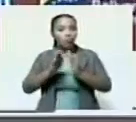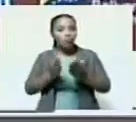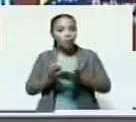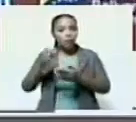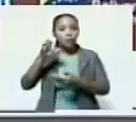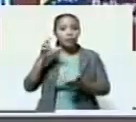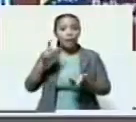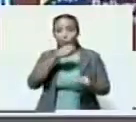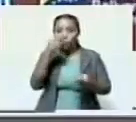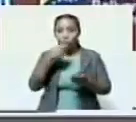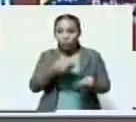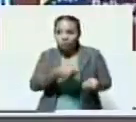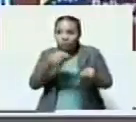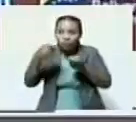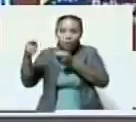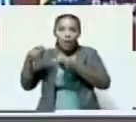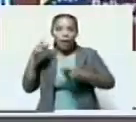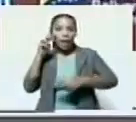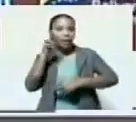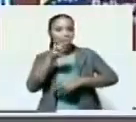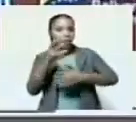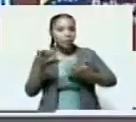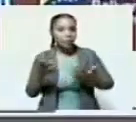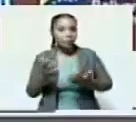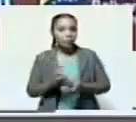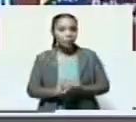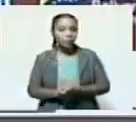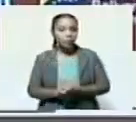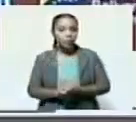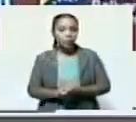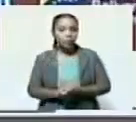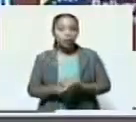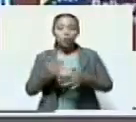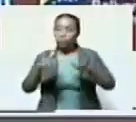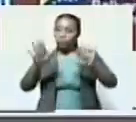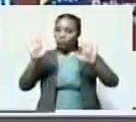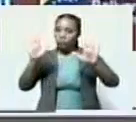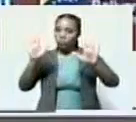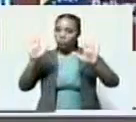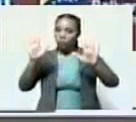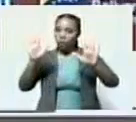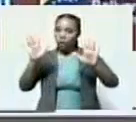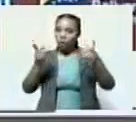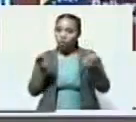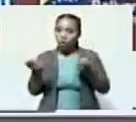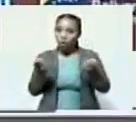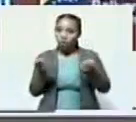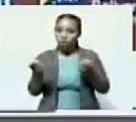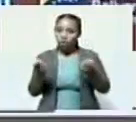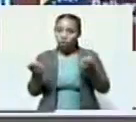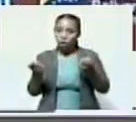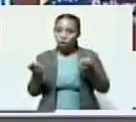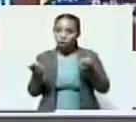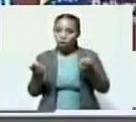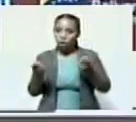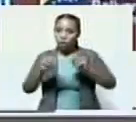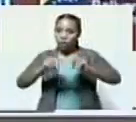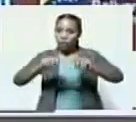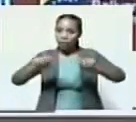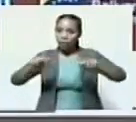narcotráfico, tenemos que ver, o supone, el control, el dominio de